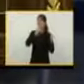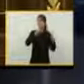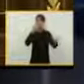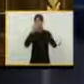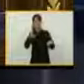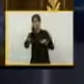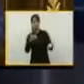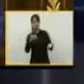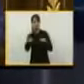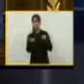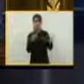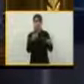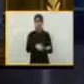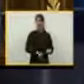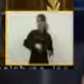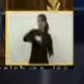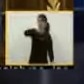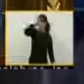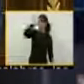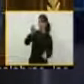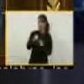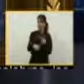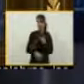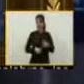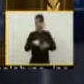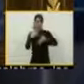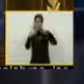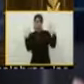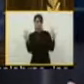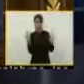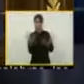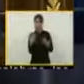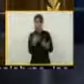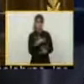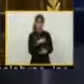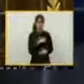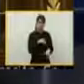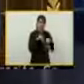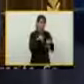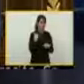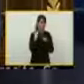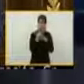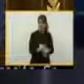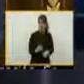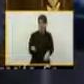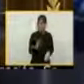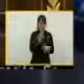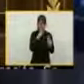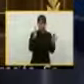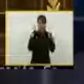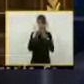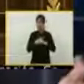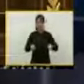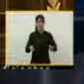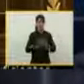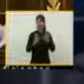estupidez? Esto es lo que hay que decidir. Es decir, el tipo que se enfrenta a un león, o a un tigre, que pesa el doble que un león, o casi el triple que un león, a un